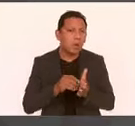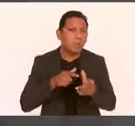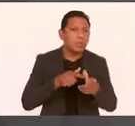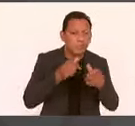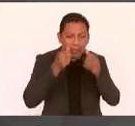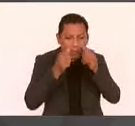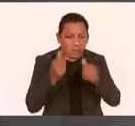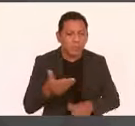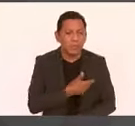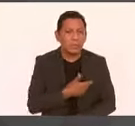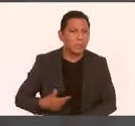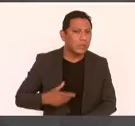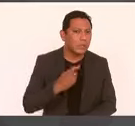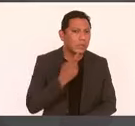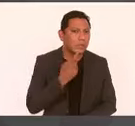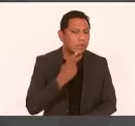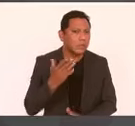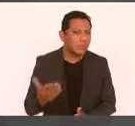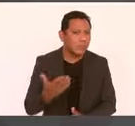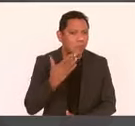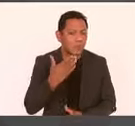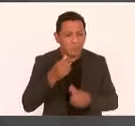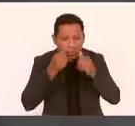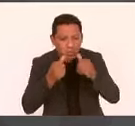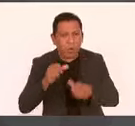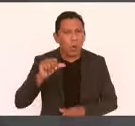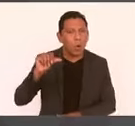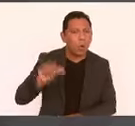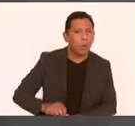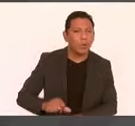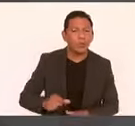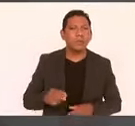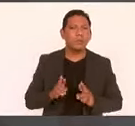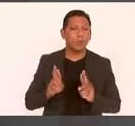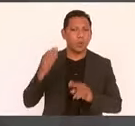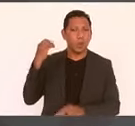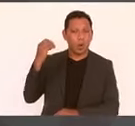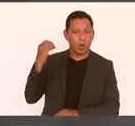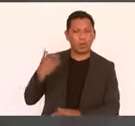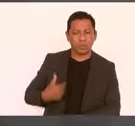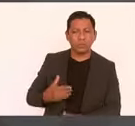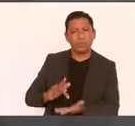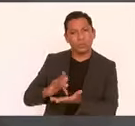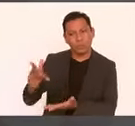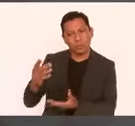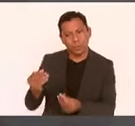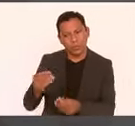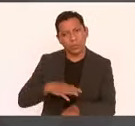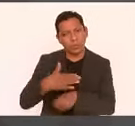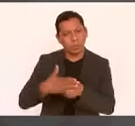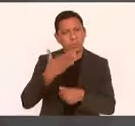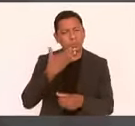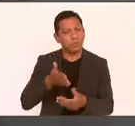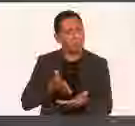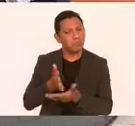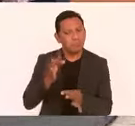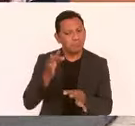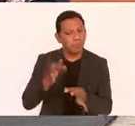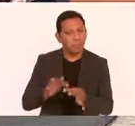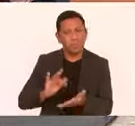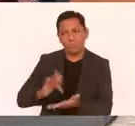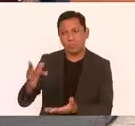de México con este plan de reconstrucción. Hoy, a nombre de Oaxaca, le agradezco y vamos por la ruta correcta. Muchas gracias.